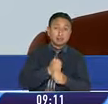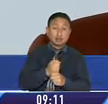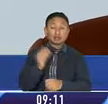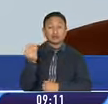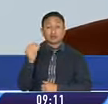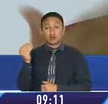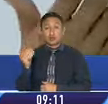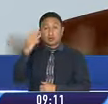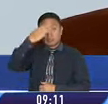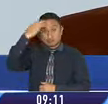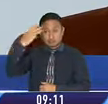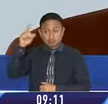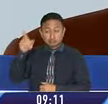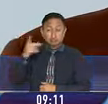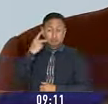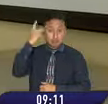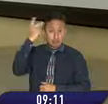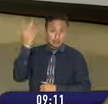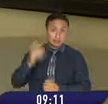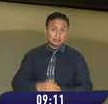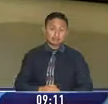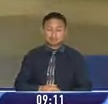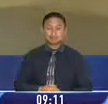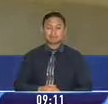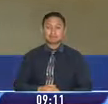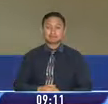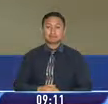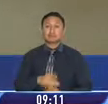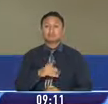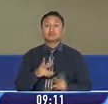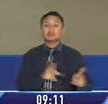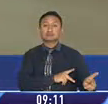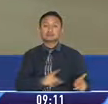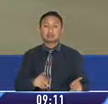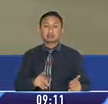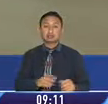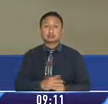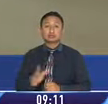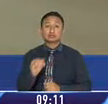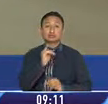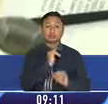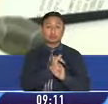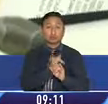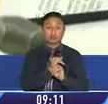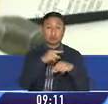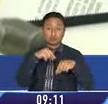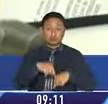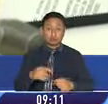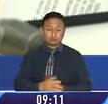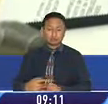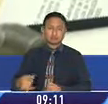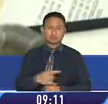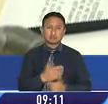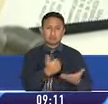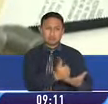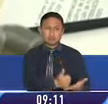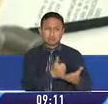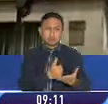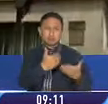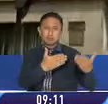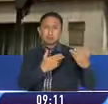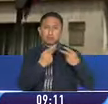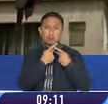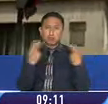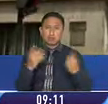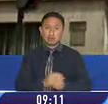jóvenes migrantes como también a sus padres de familia? En realidad, el plan para las instituciones involucradas termina siendo un instrumento de política pública